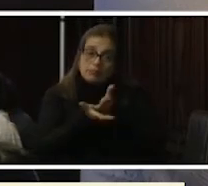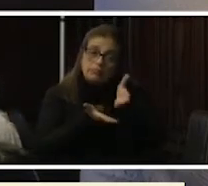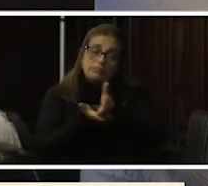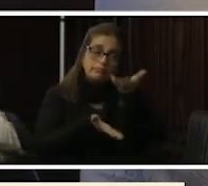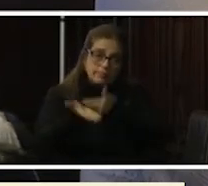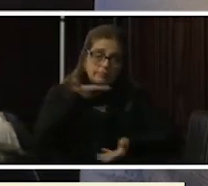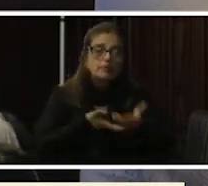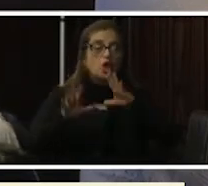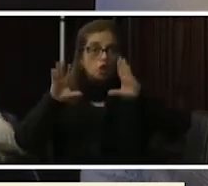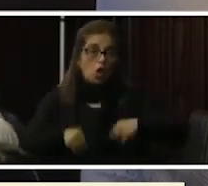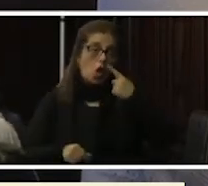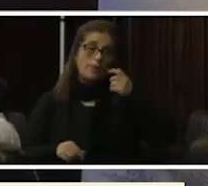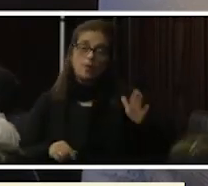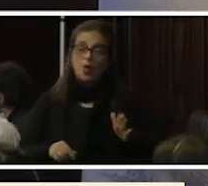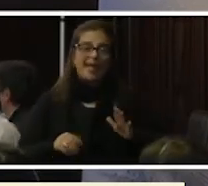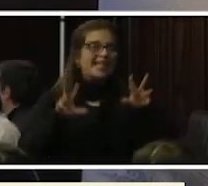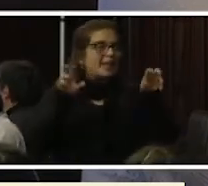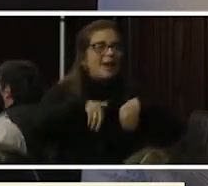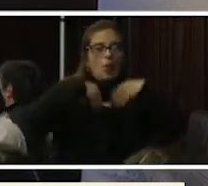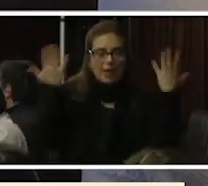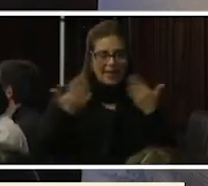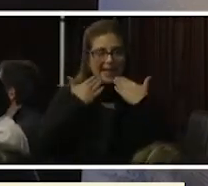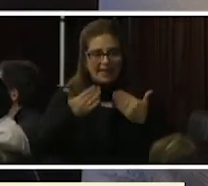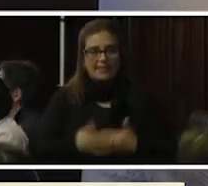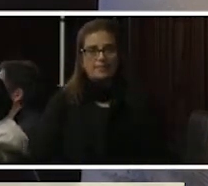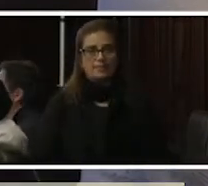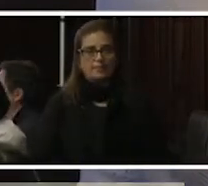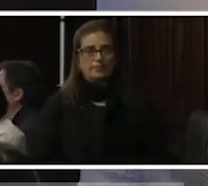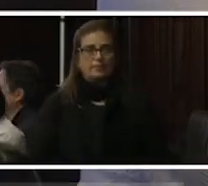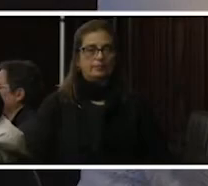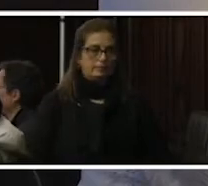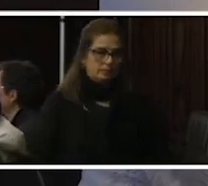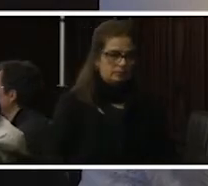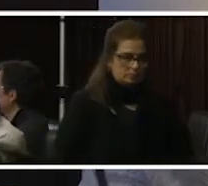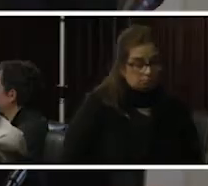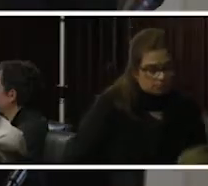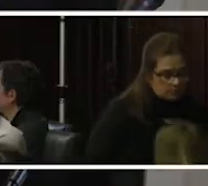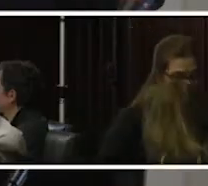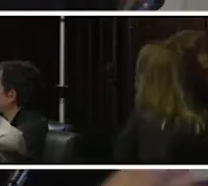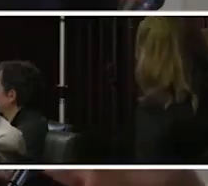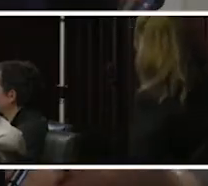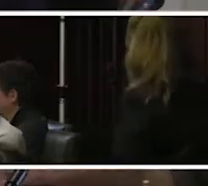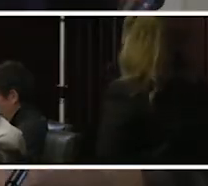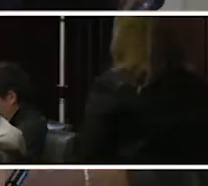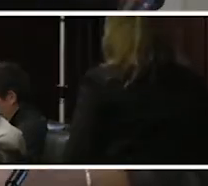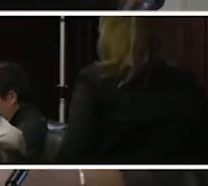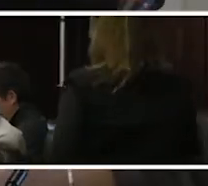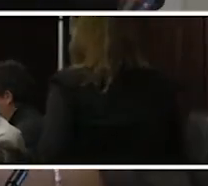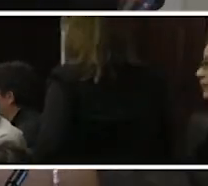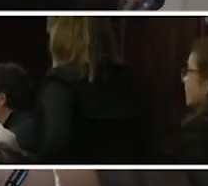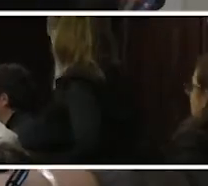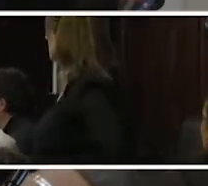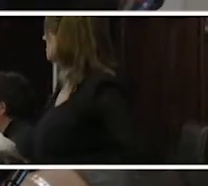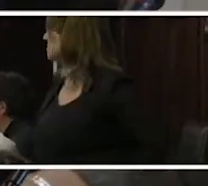con todas y todos en cualquier temática relativa. Muchas gracias. Muchas gracias. Bien,